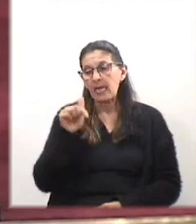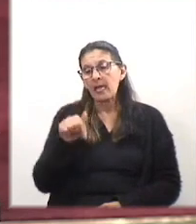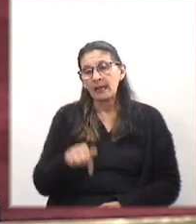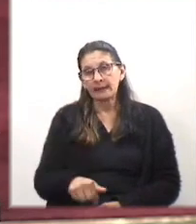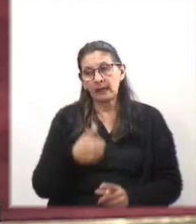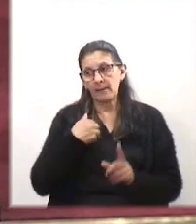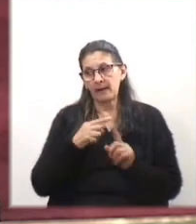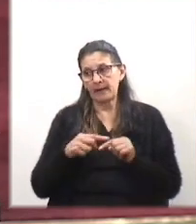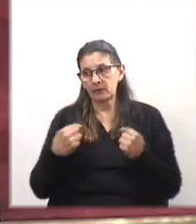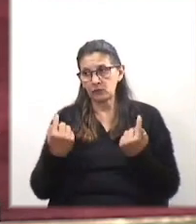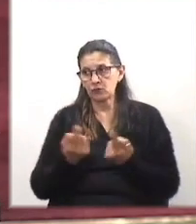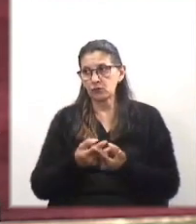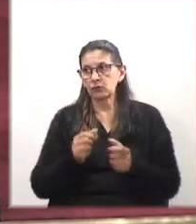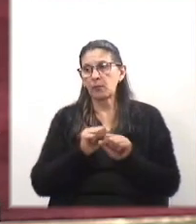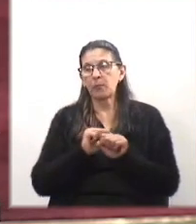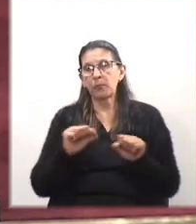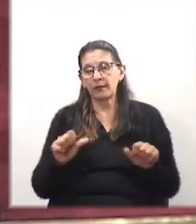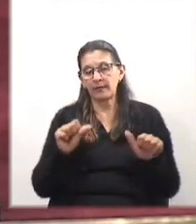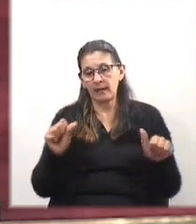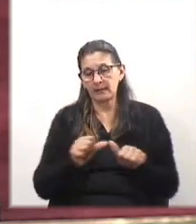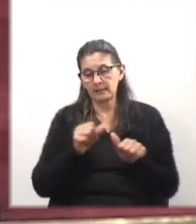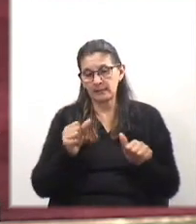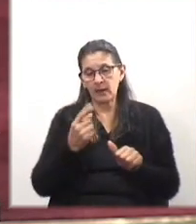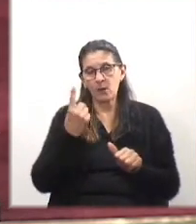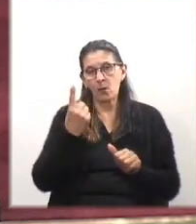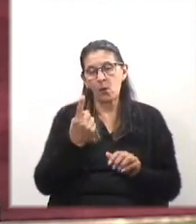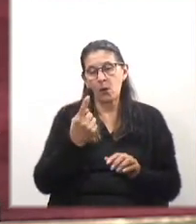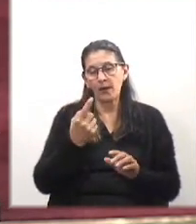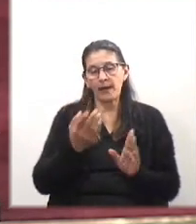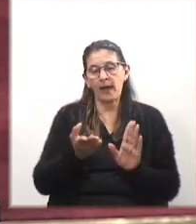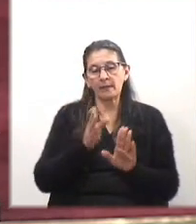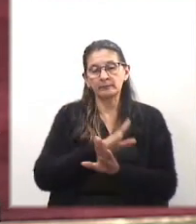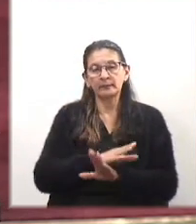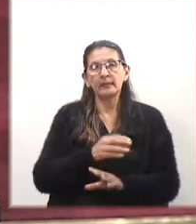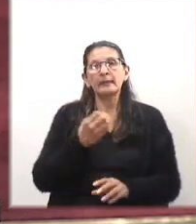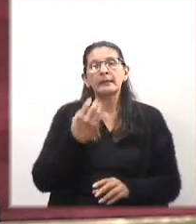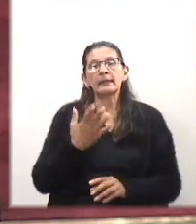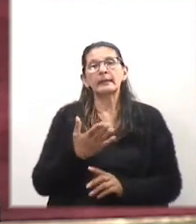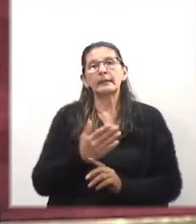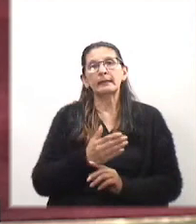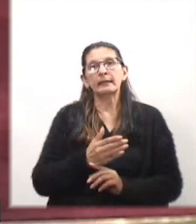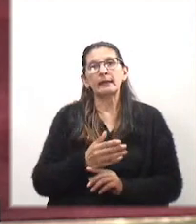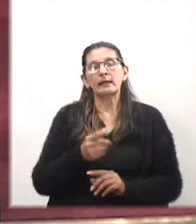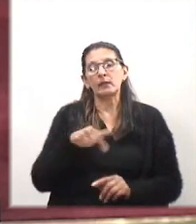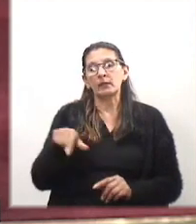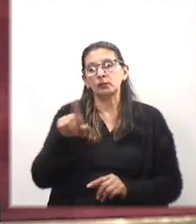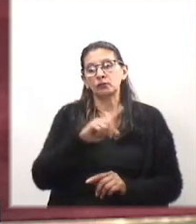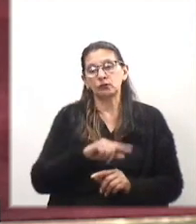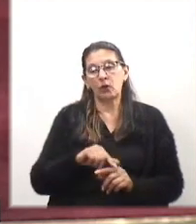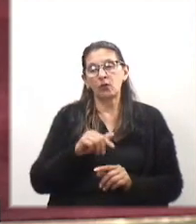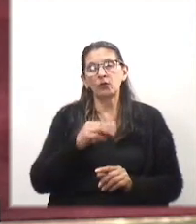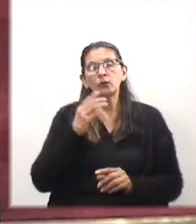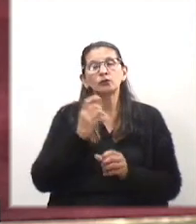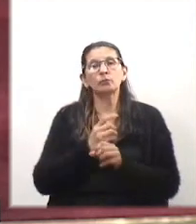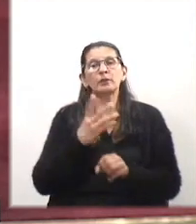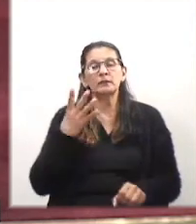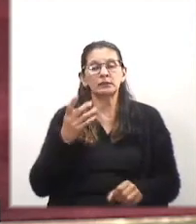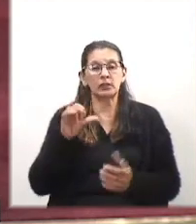medida para nosotros puede producir un efecto contrario, ya que la realidad de la media de los profesionales en nuestro